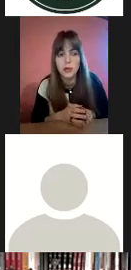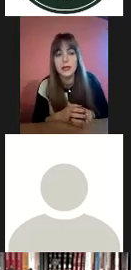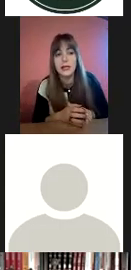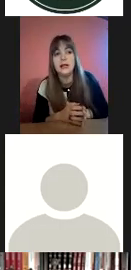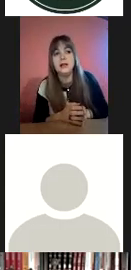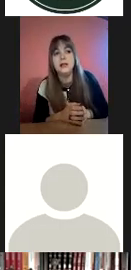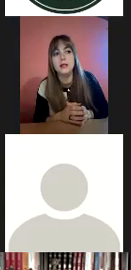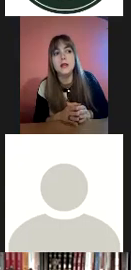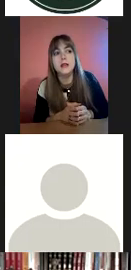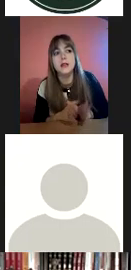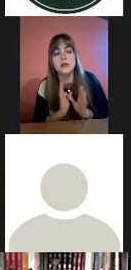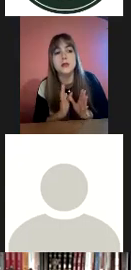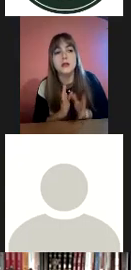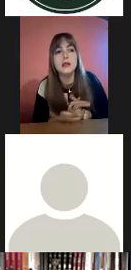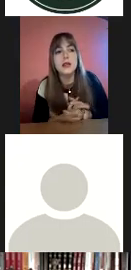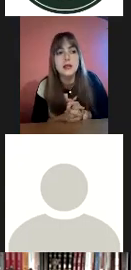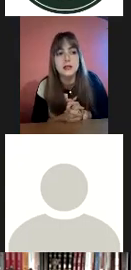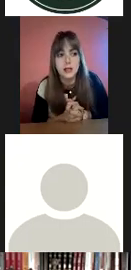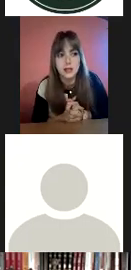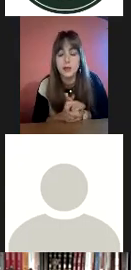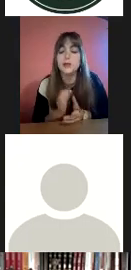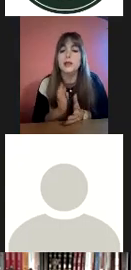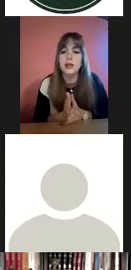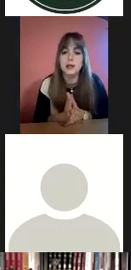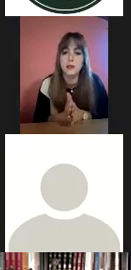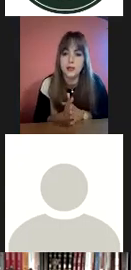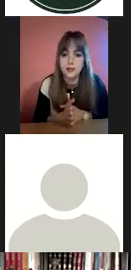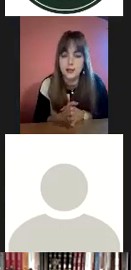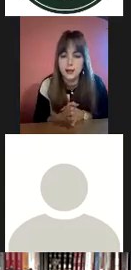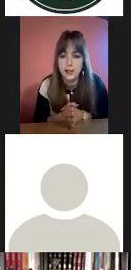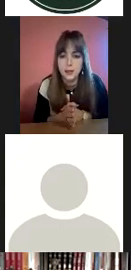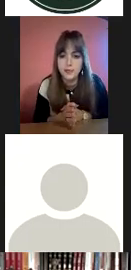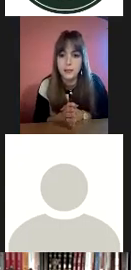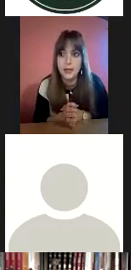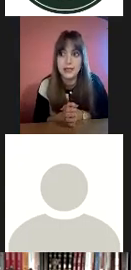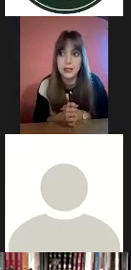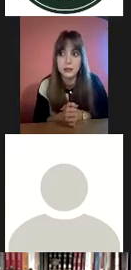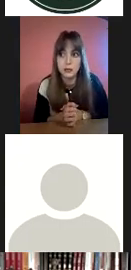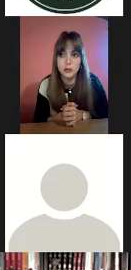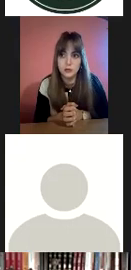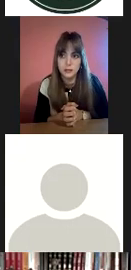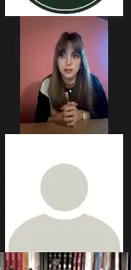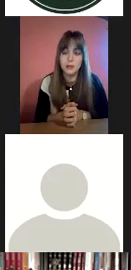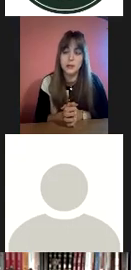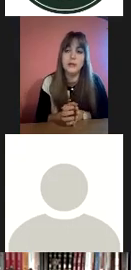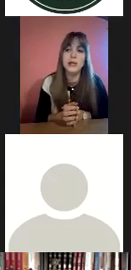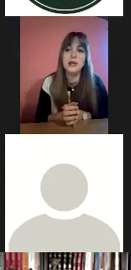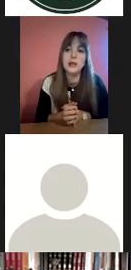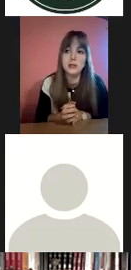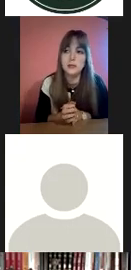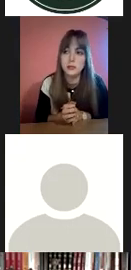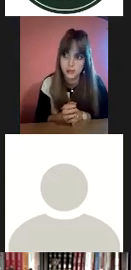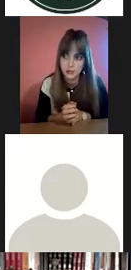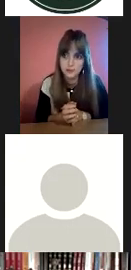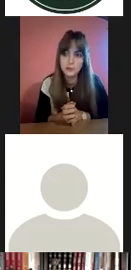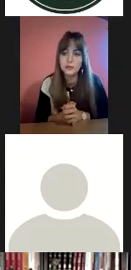turno de acá al mes que viene, con suerte, si es que llamamos el día que nos dan para sacar turno, de 9 de la mañana a 12